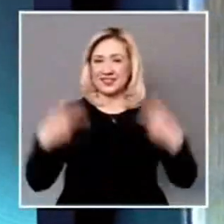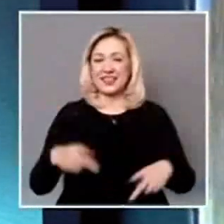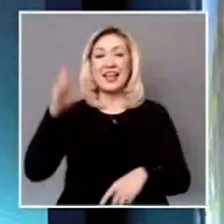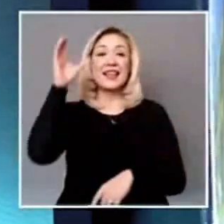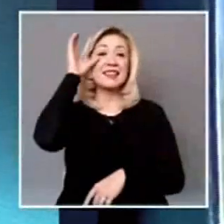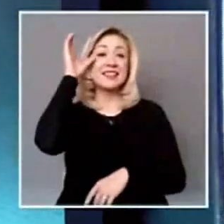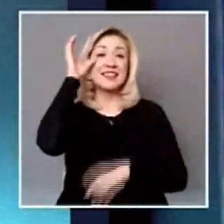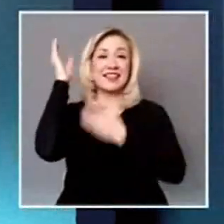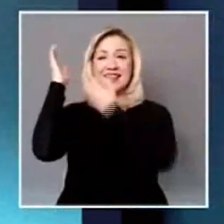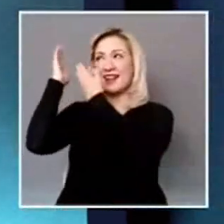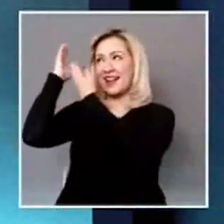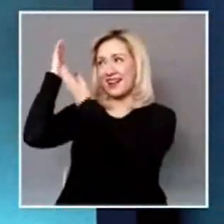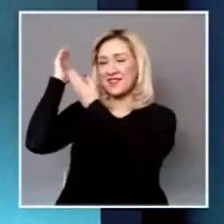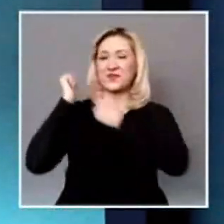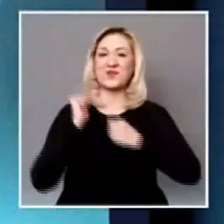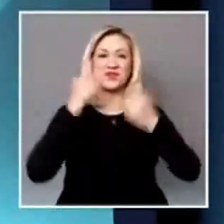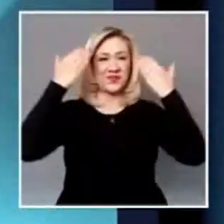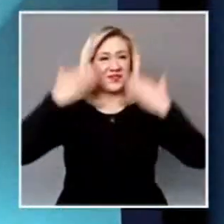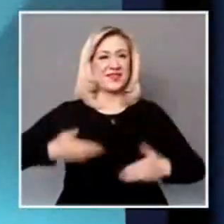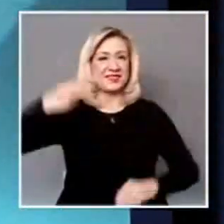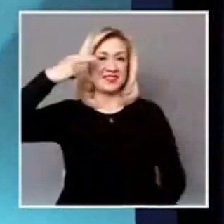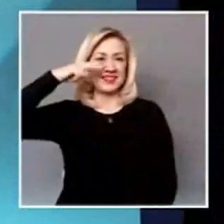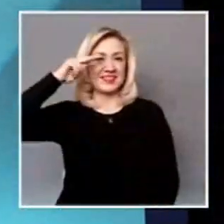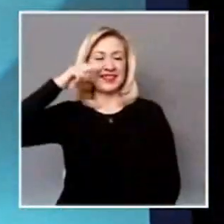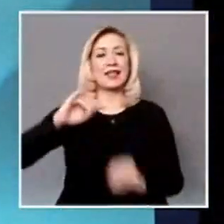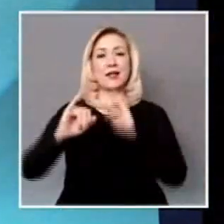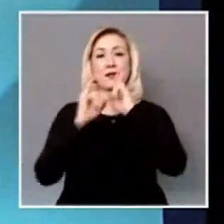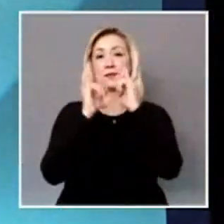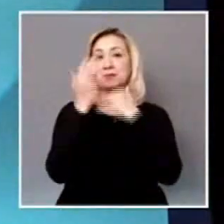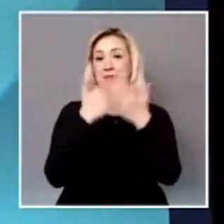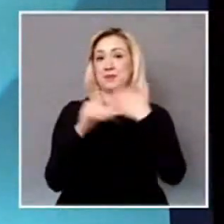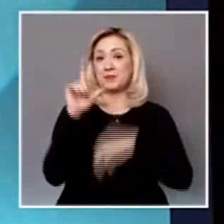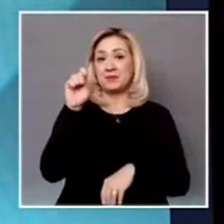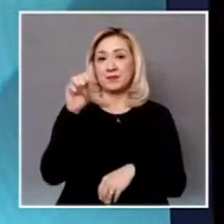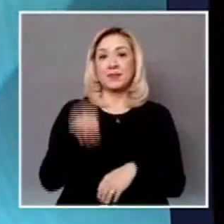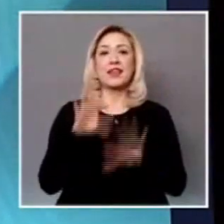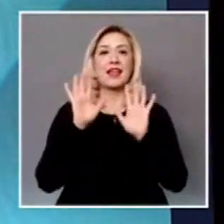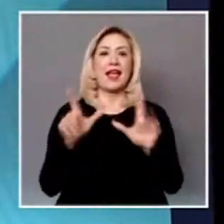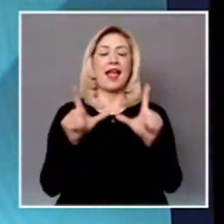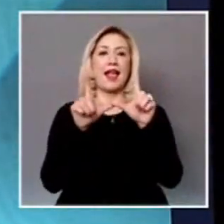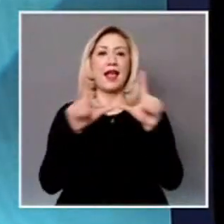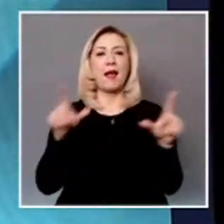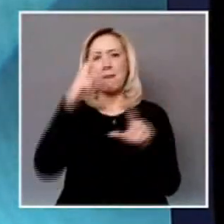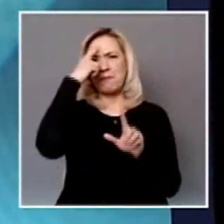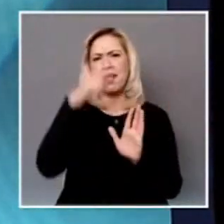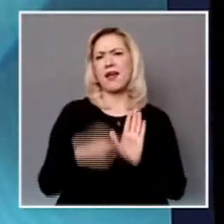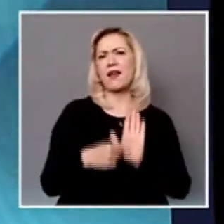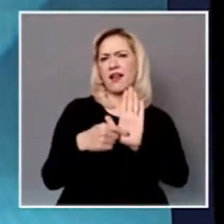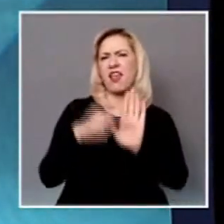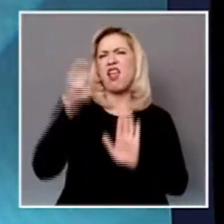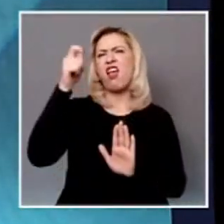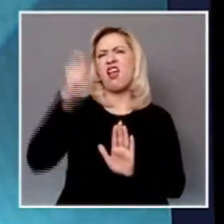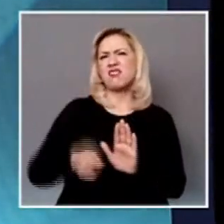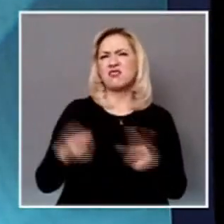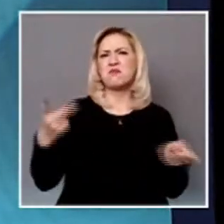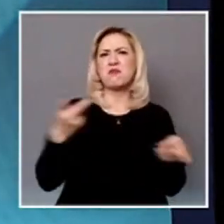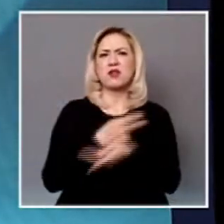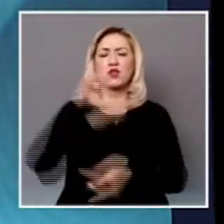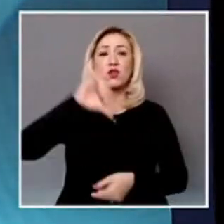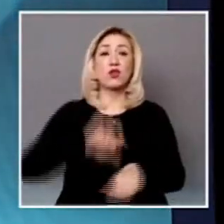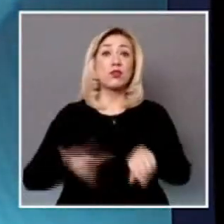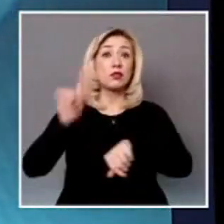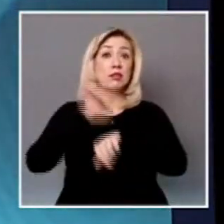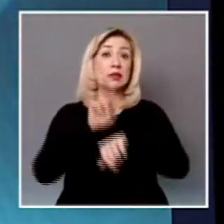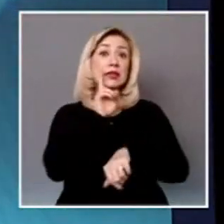en la interpretación en lengua de señas mexicana, estamos listas para presentarle las noticias más importantes hasta el